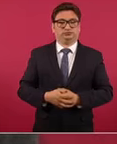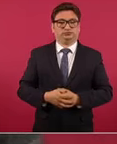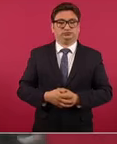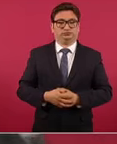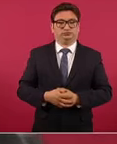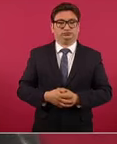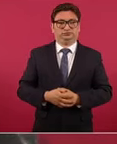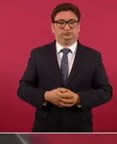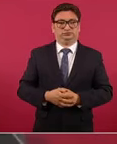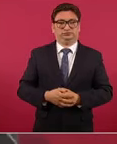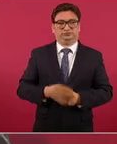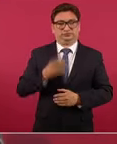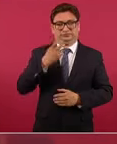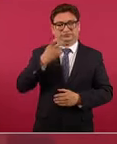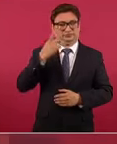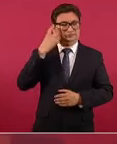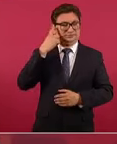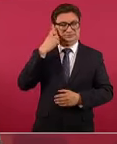lo irracional